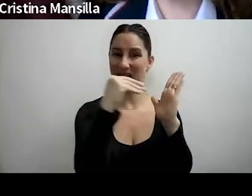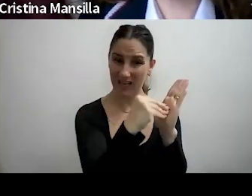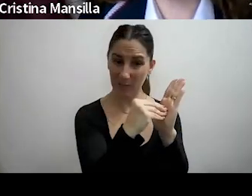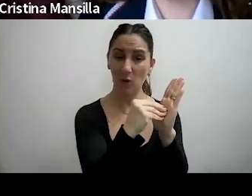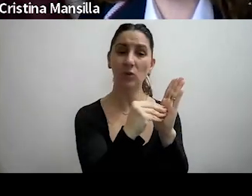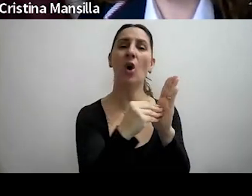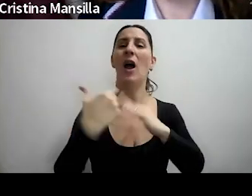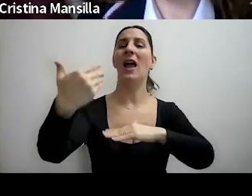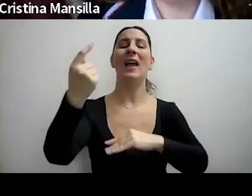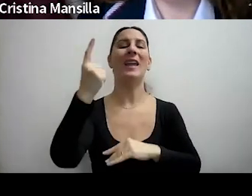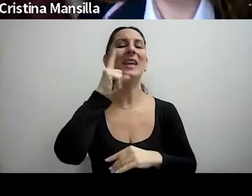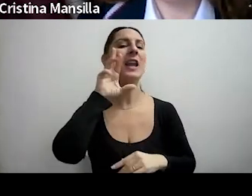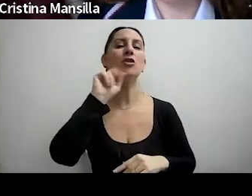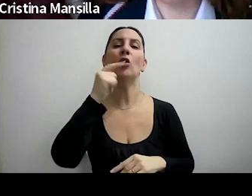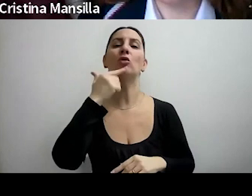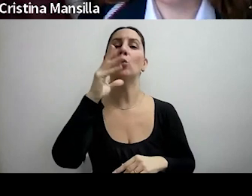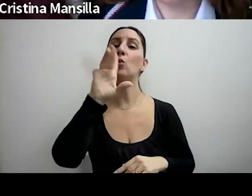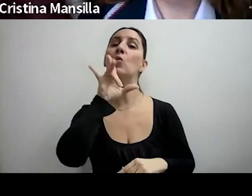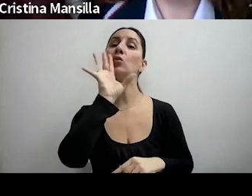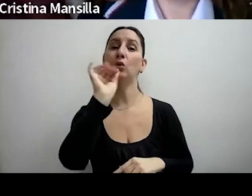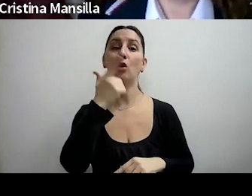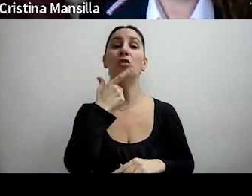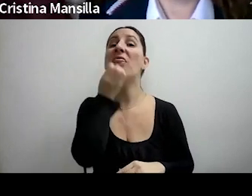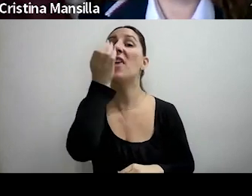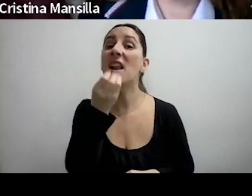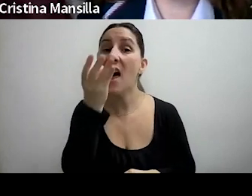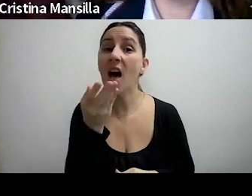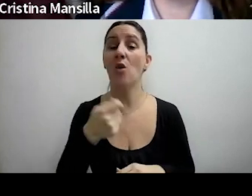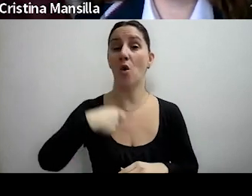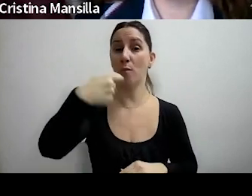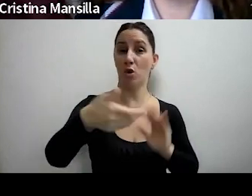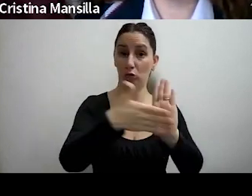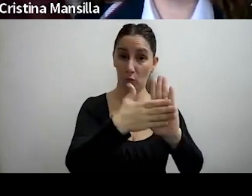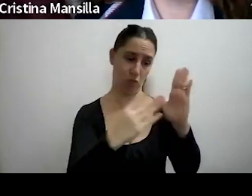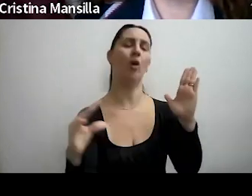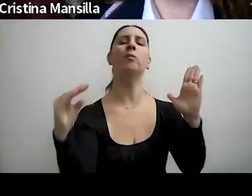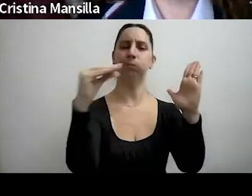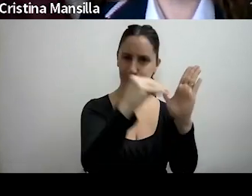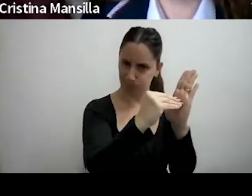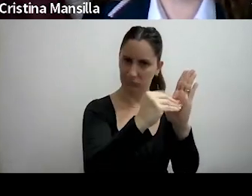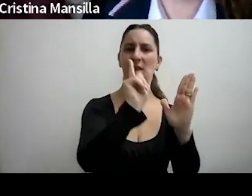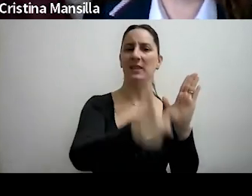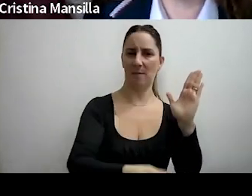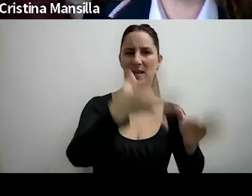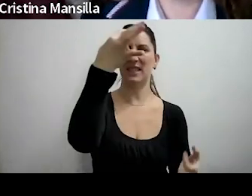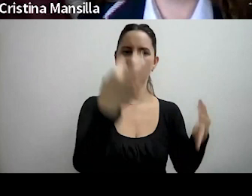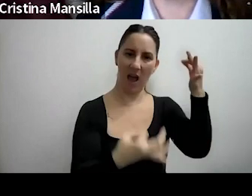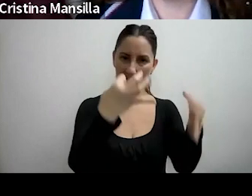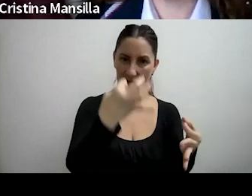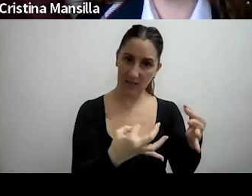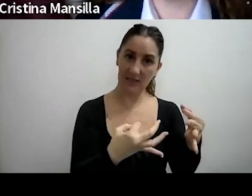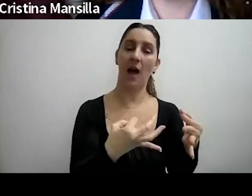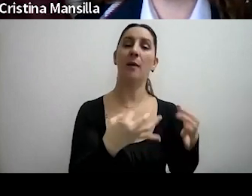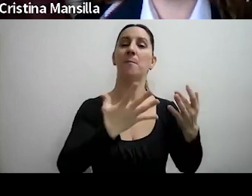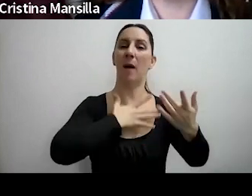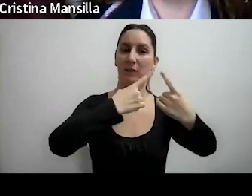ingresos brutos anuales declarados en monotributo. También se va a analizar la composición patrimonial, dejando